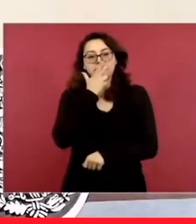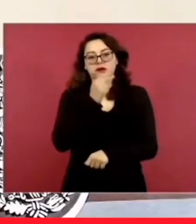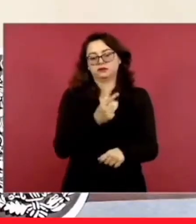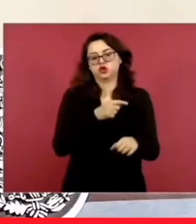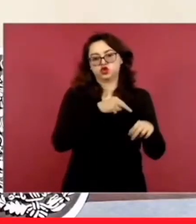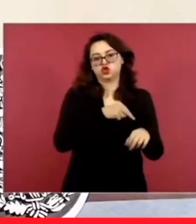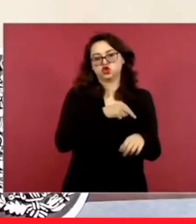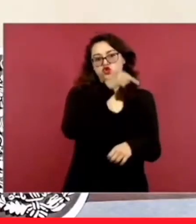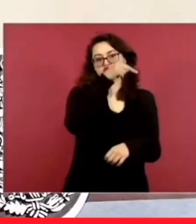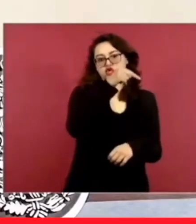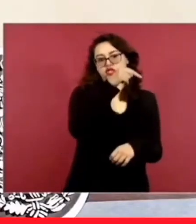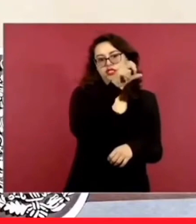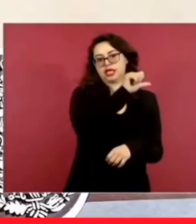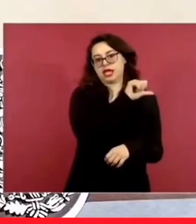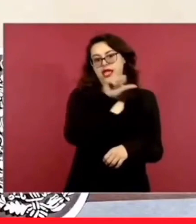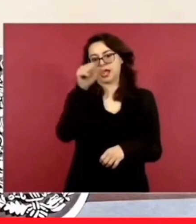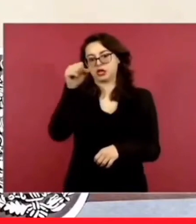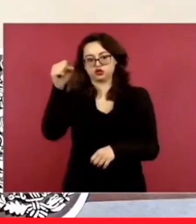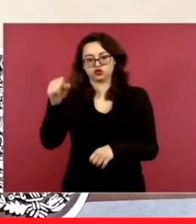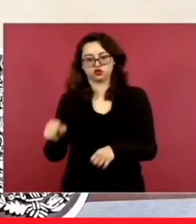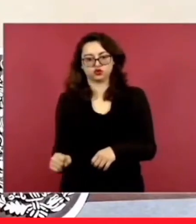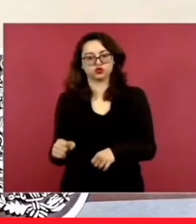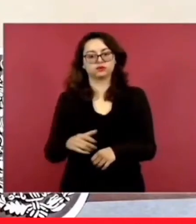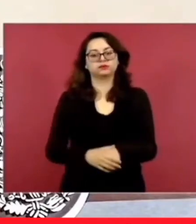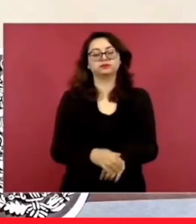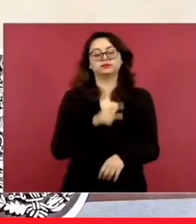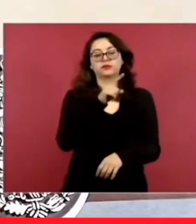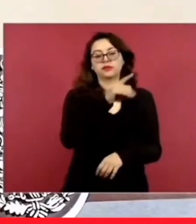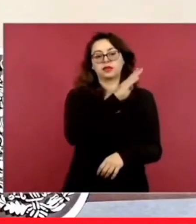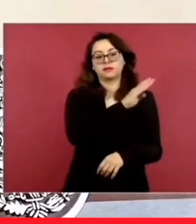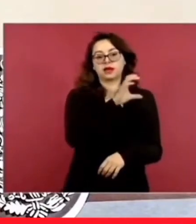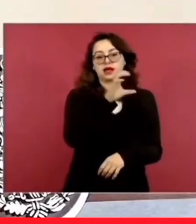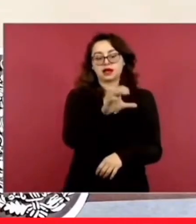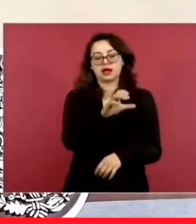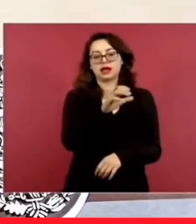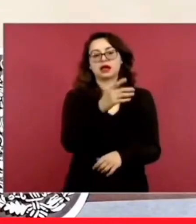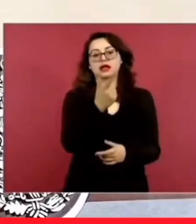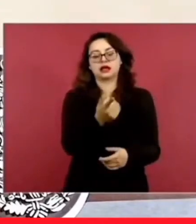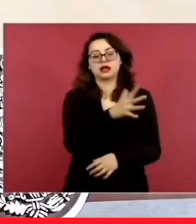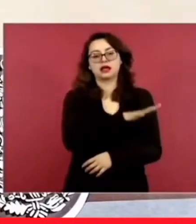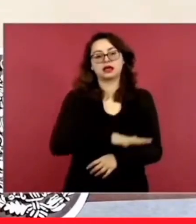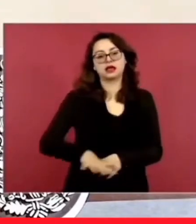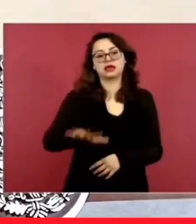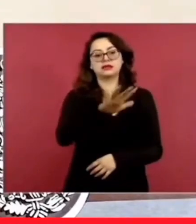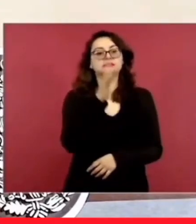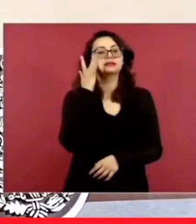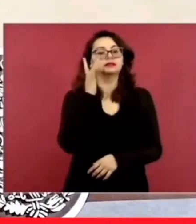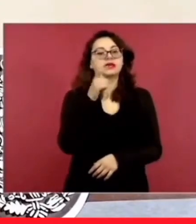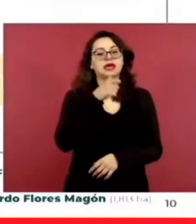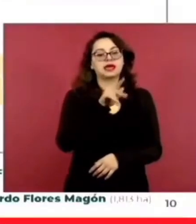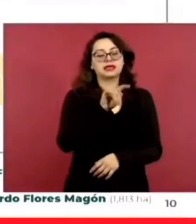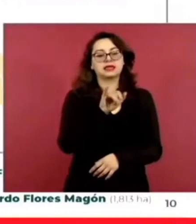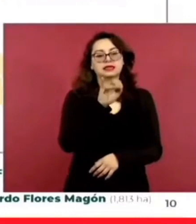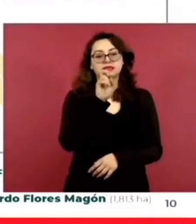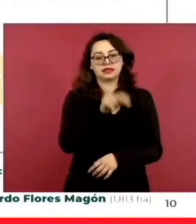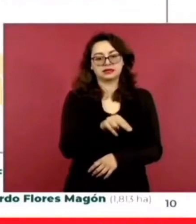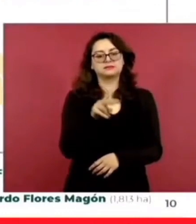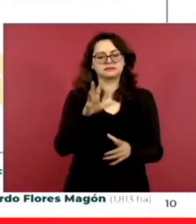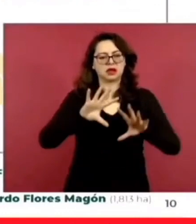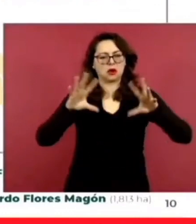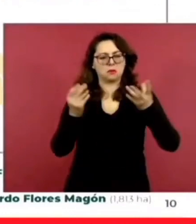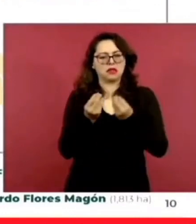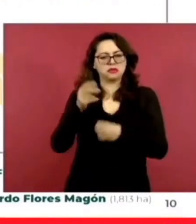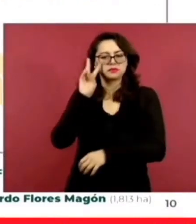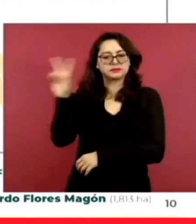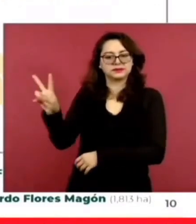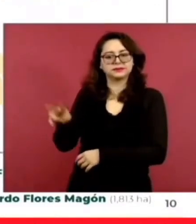sur. Está en Baja California, el Parque Nacional San Quintín, con 86 hectáreas. Está en Baja